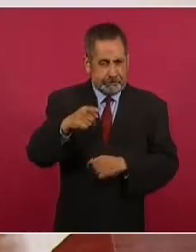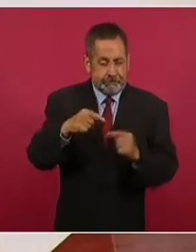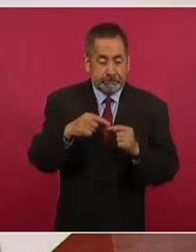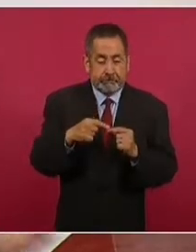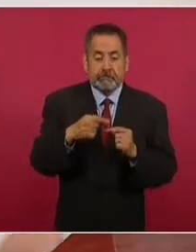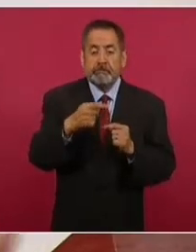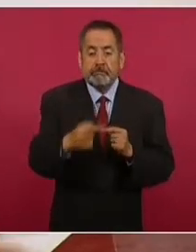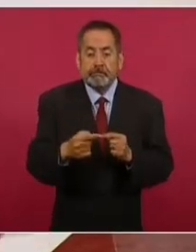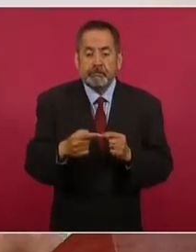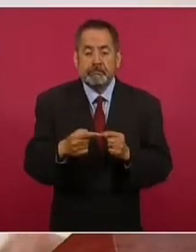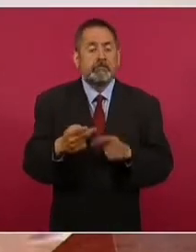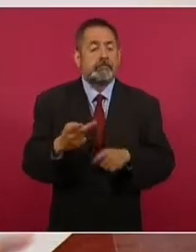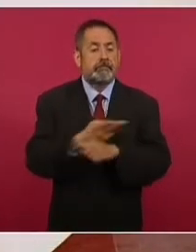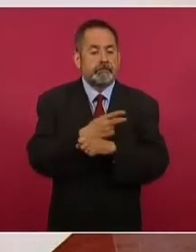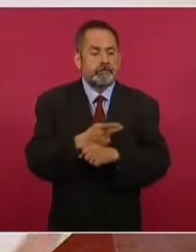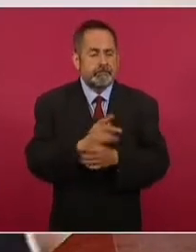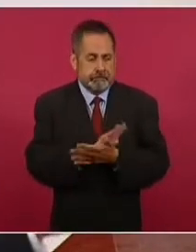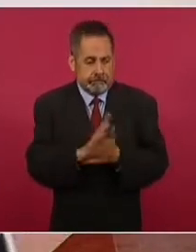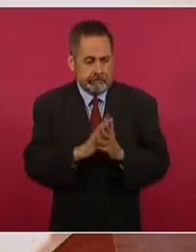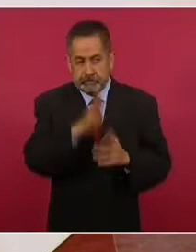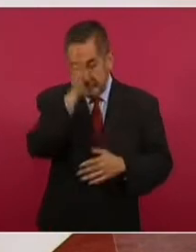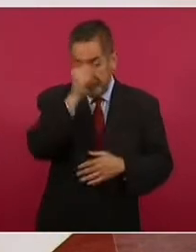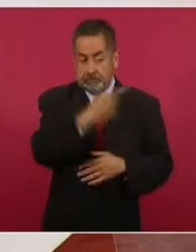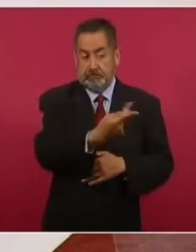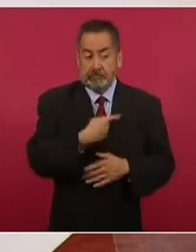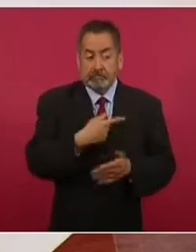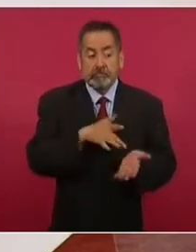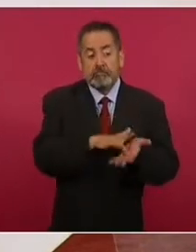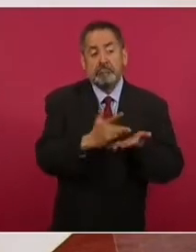después viene el arreglo